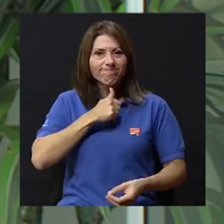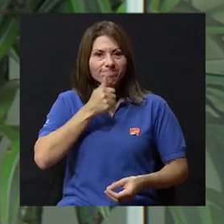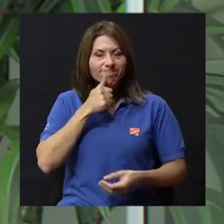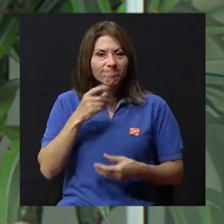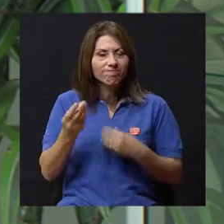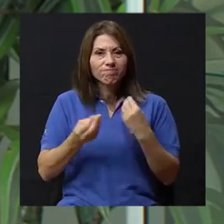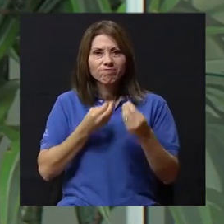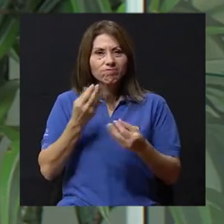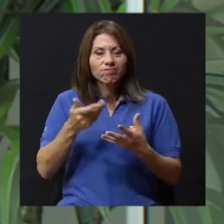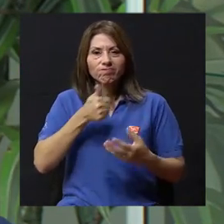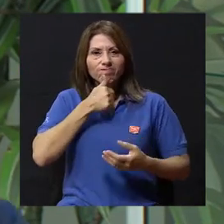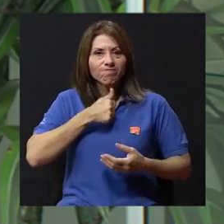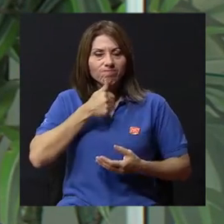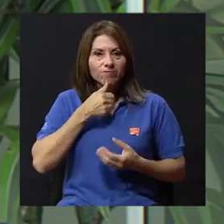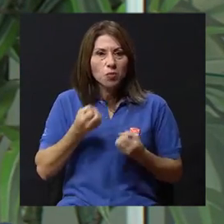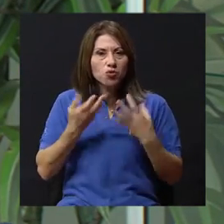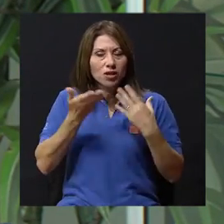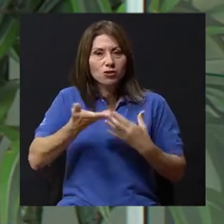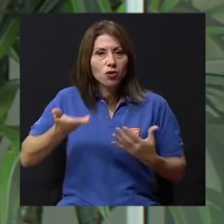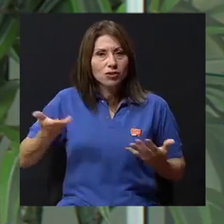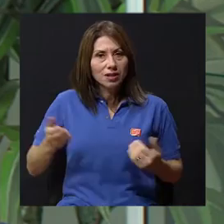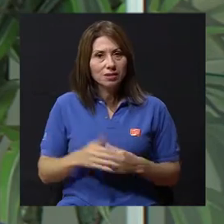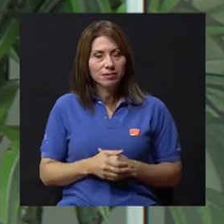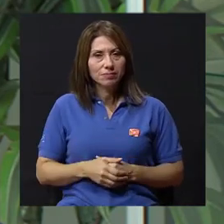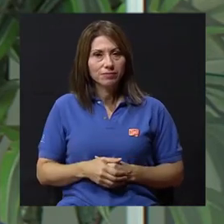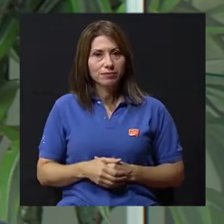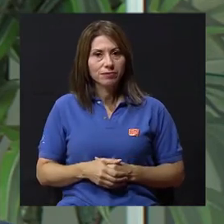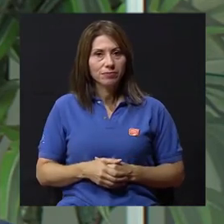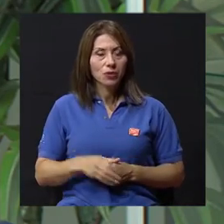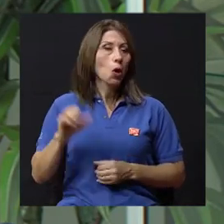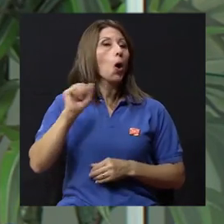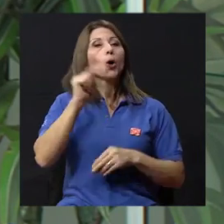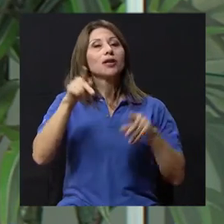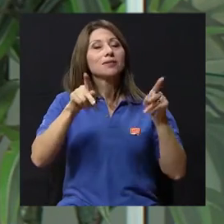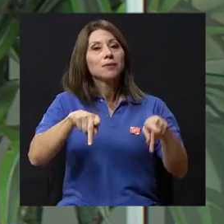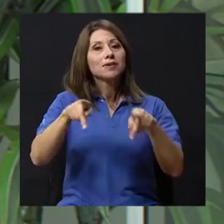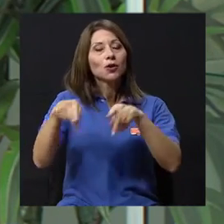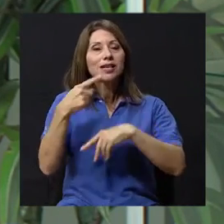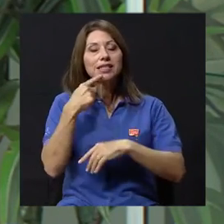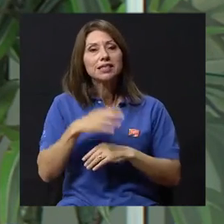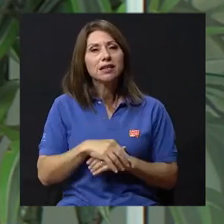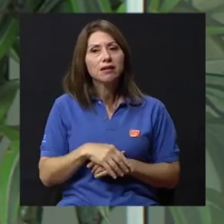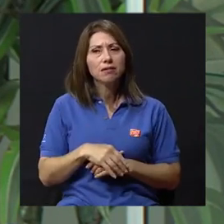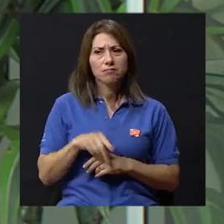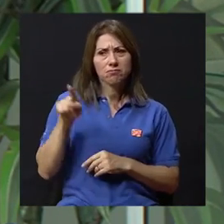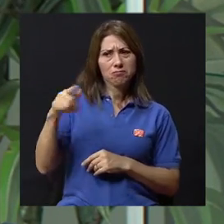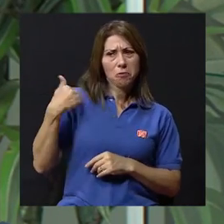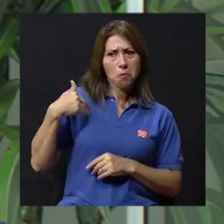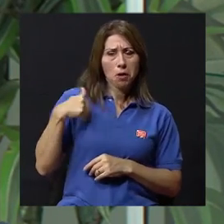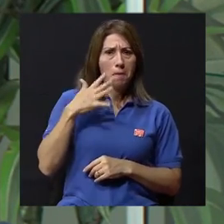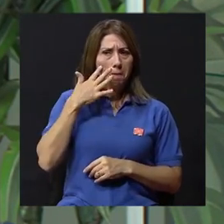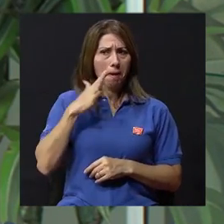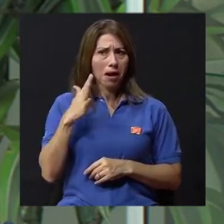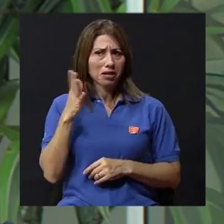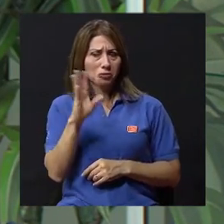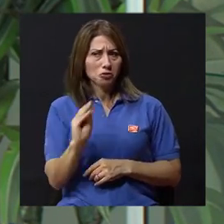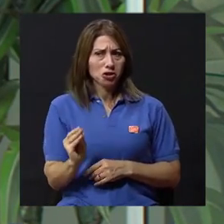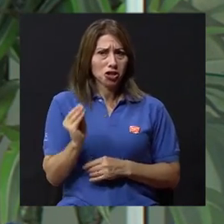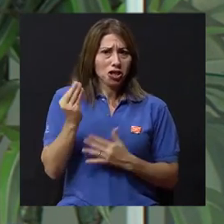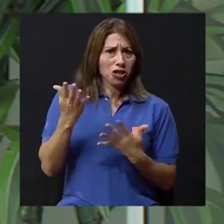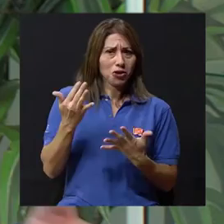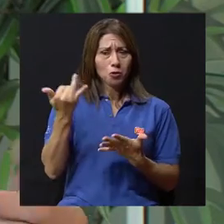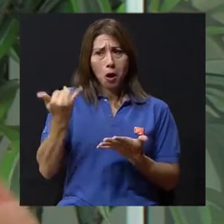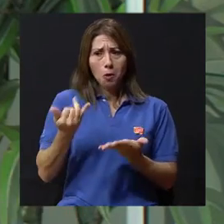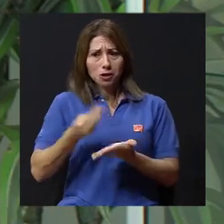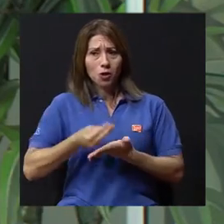intolerante, intolerable ante muchas cosas. Se le bajó la tolerancia. Otros dicen, bueno, parece un chiquillo, ¿verdad? Ahora